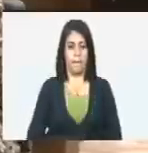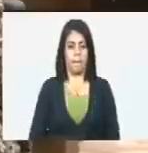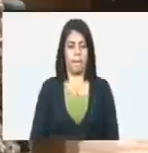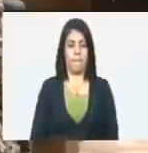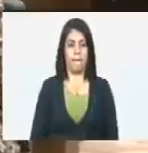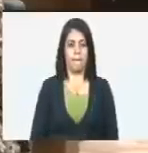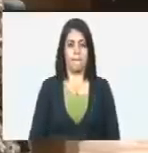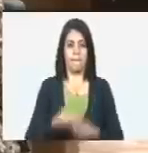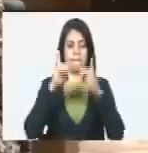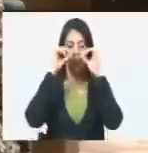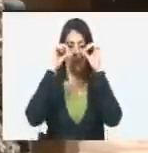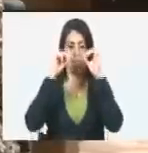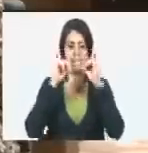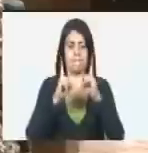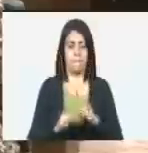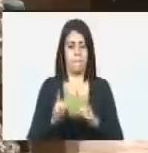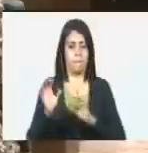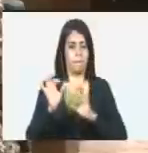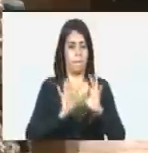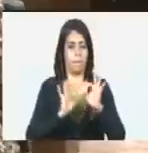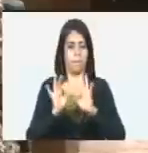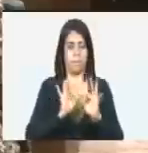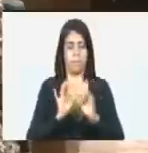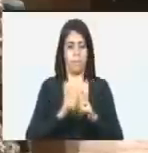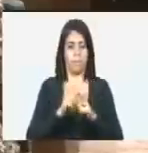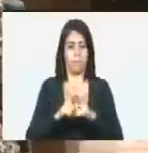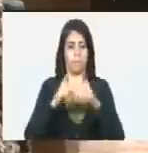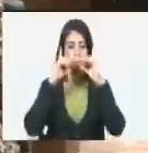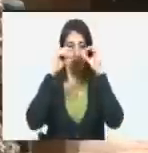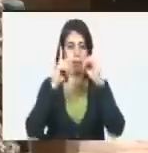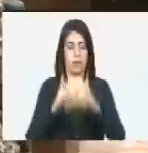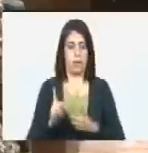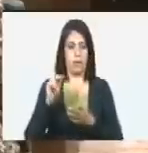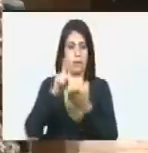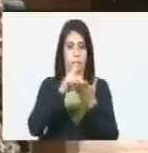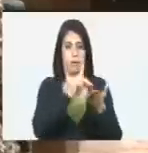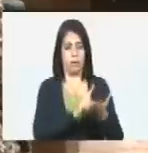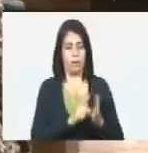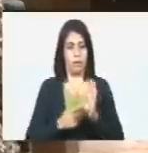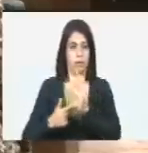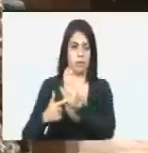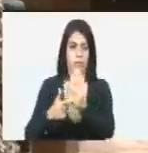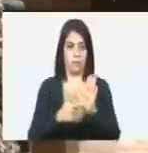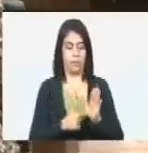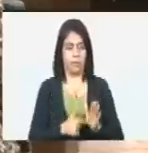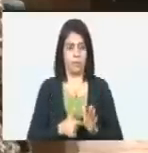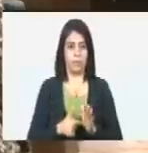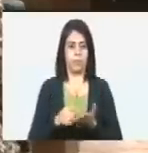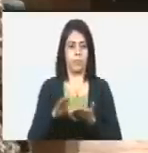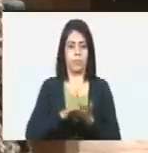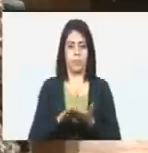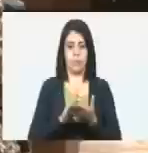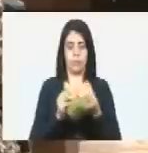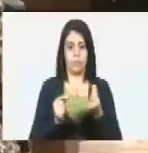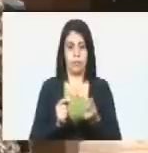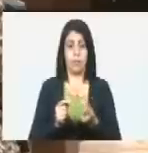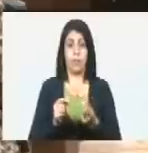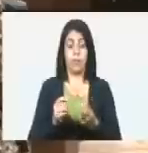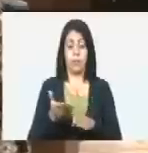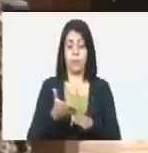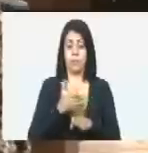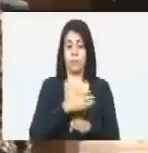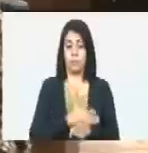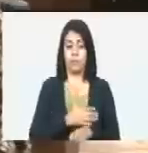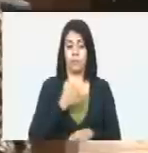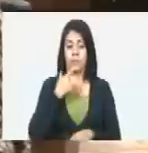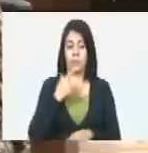decisión estratégica se decide asistir y presentar las objeciones preliminares sin ser